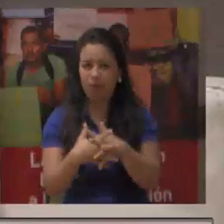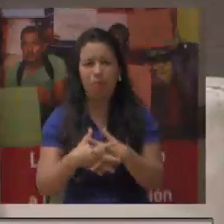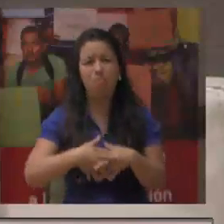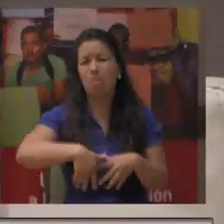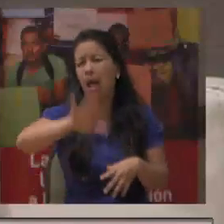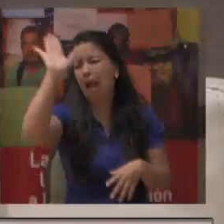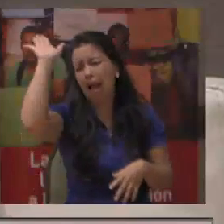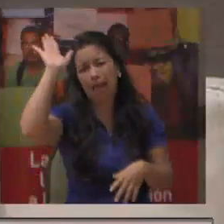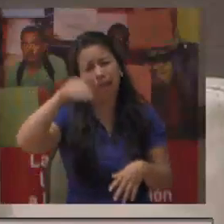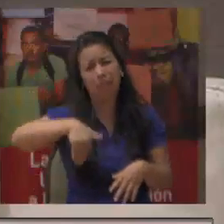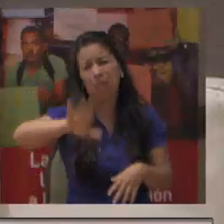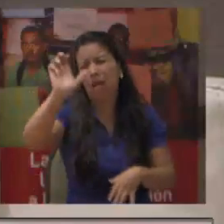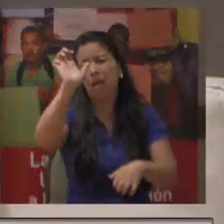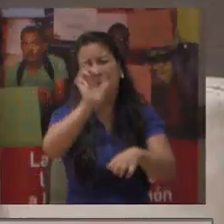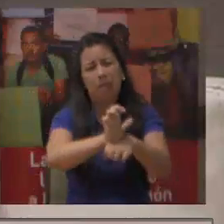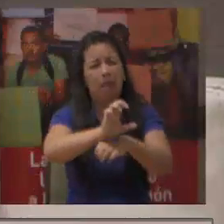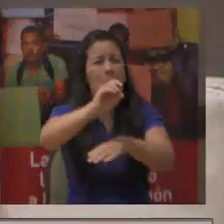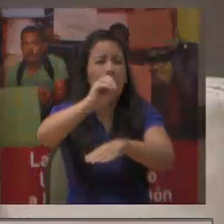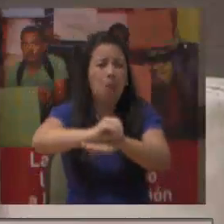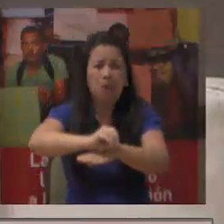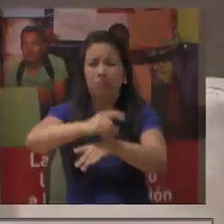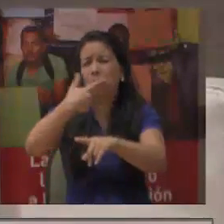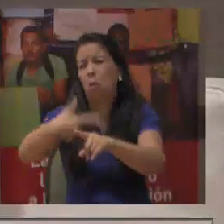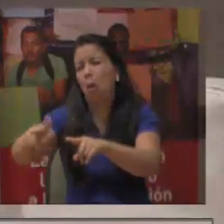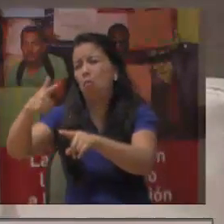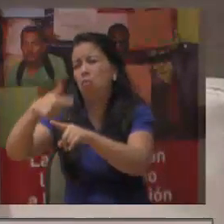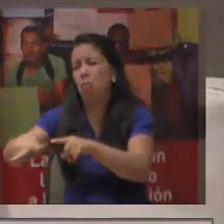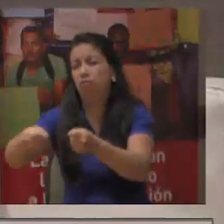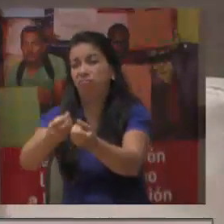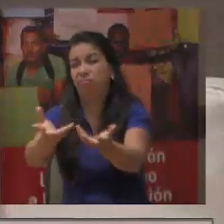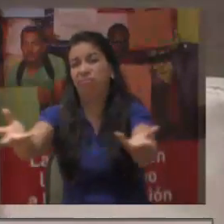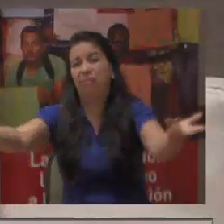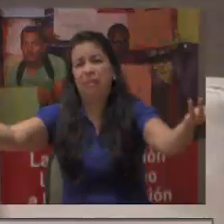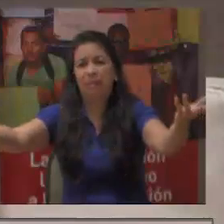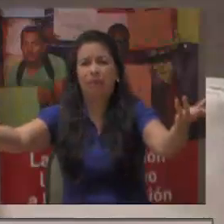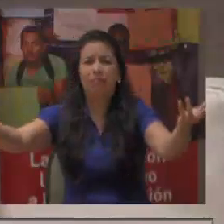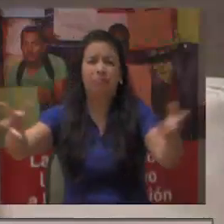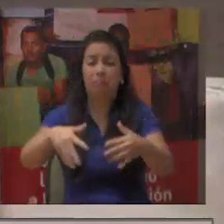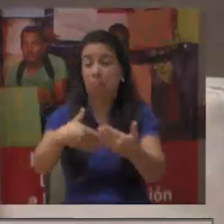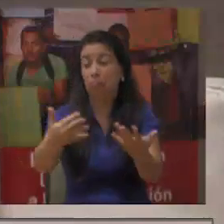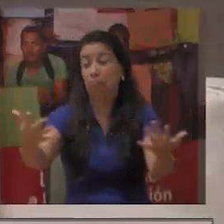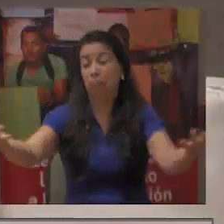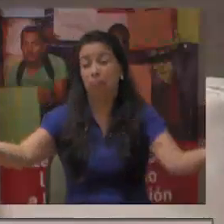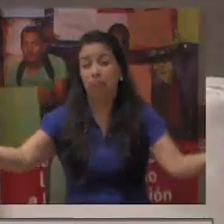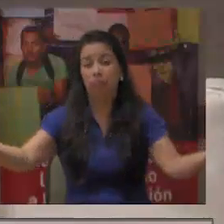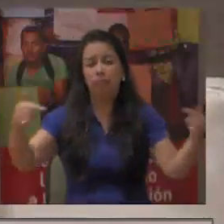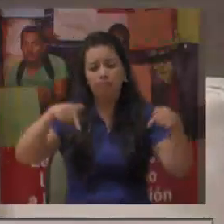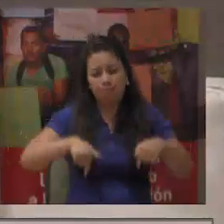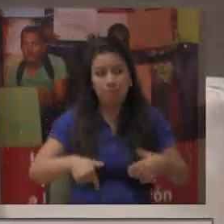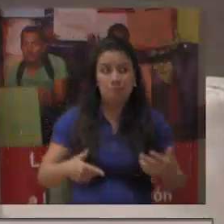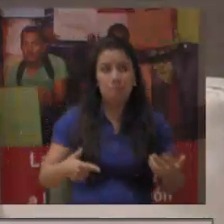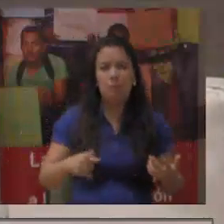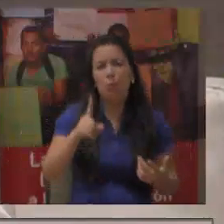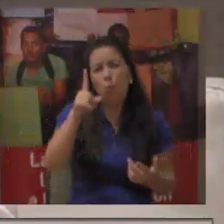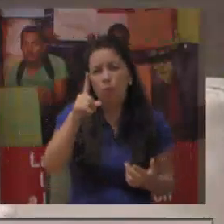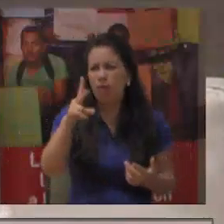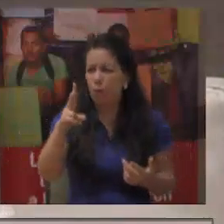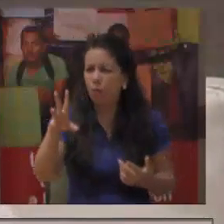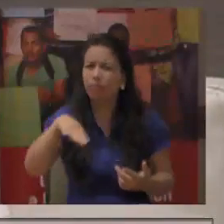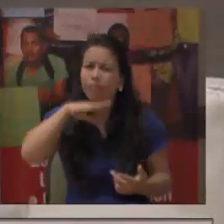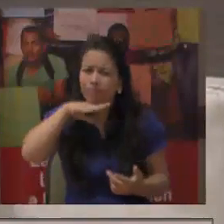agencias, se creó como una junta directiva interinstitucional, pero yo creo